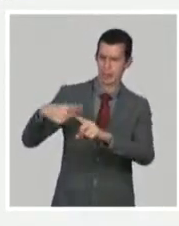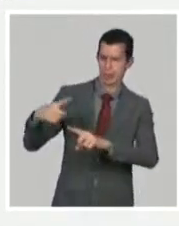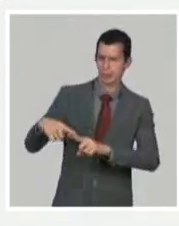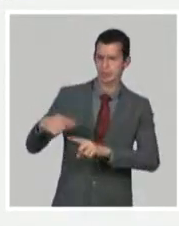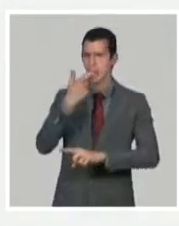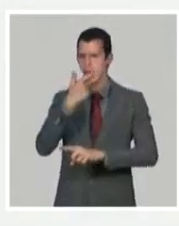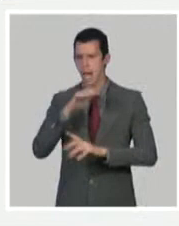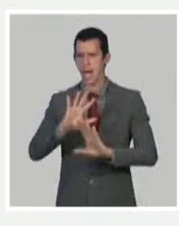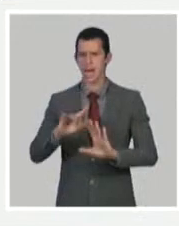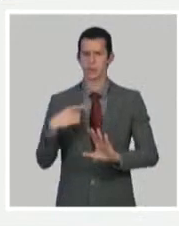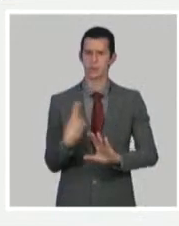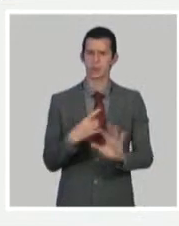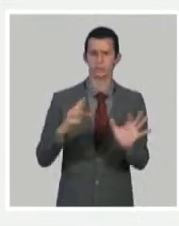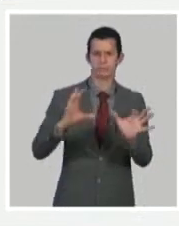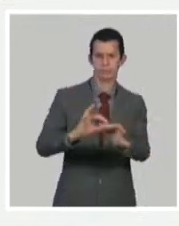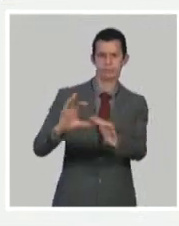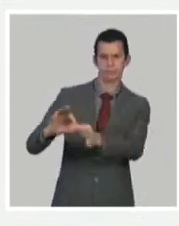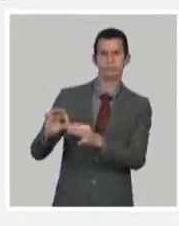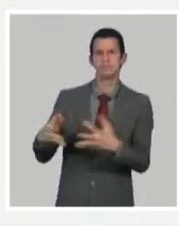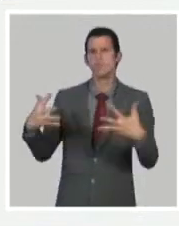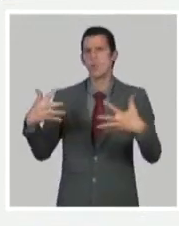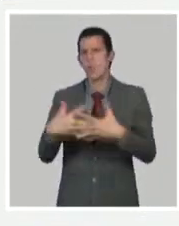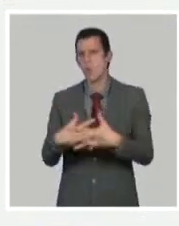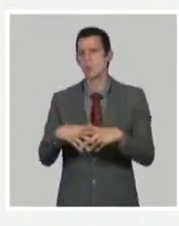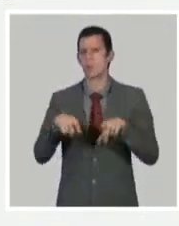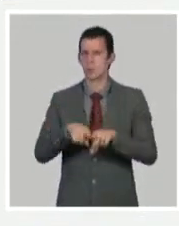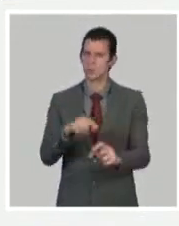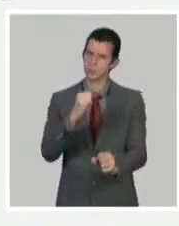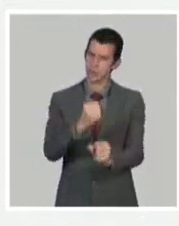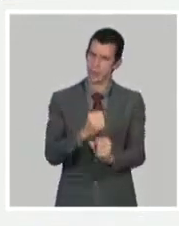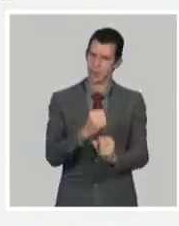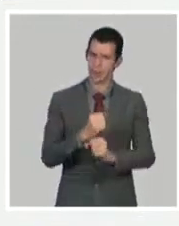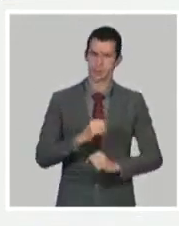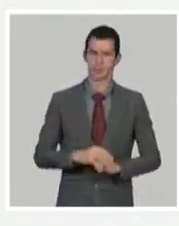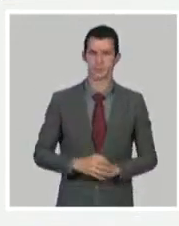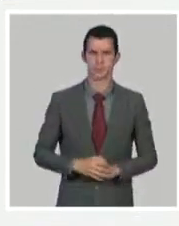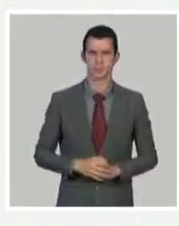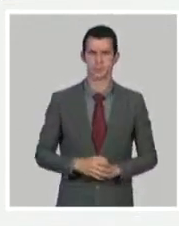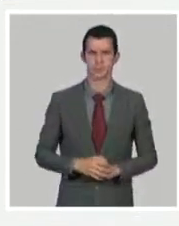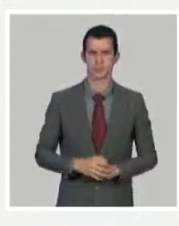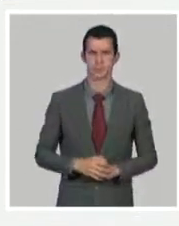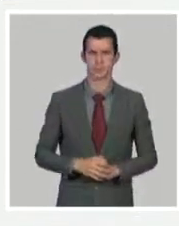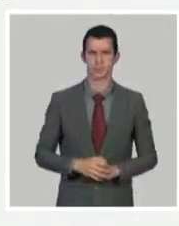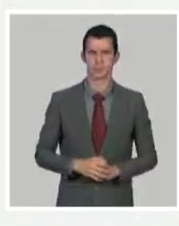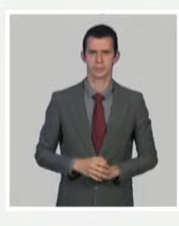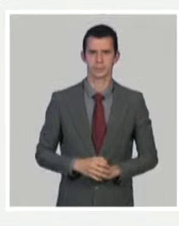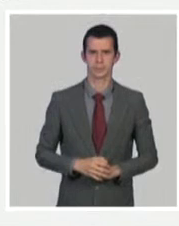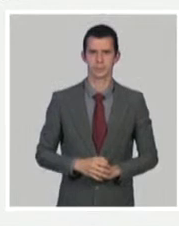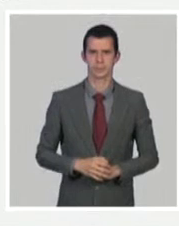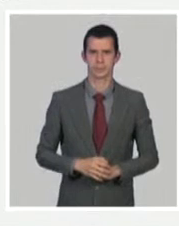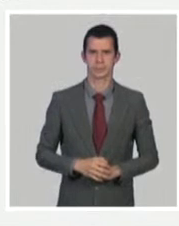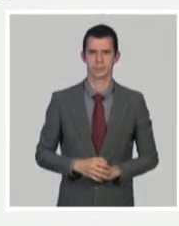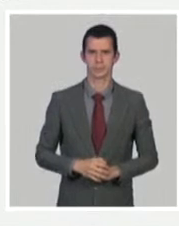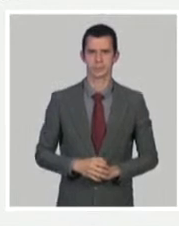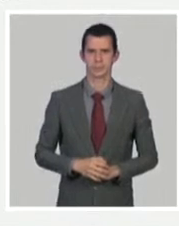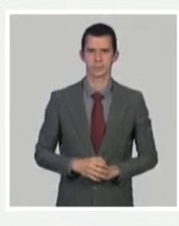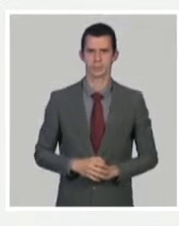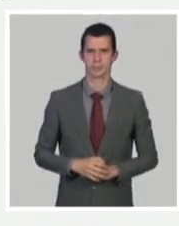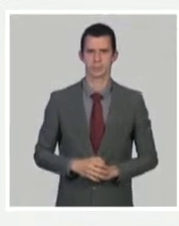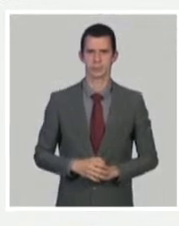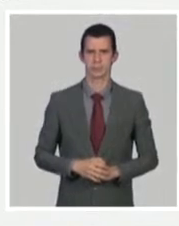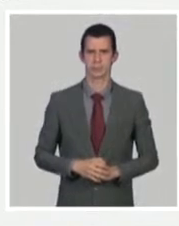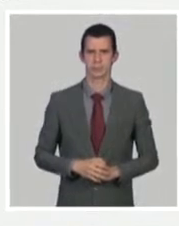articuló una alianza estratégica entre el Centro de Ingeniería Genética y los laboratorios SAICA. Yo creo que